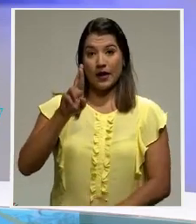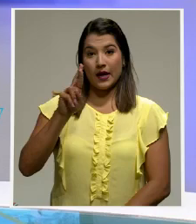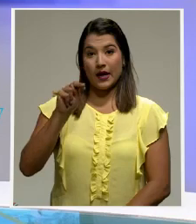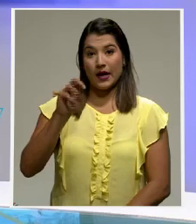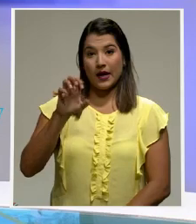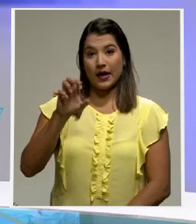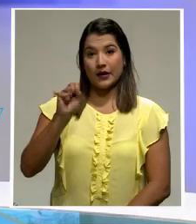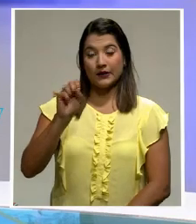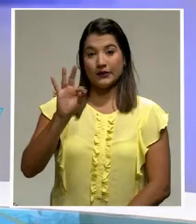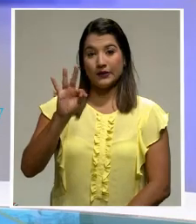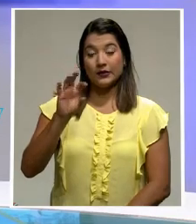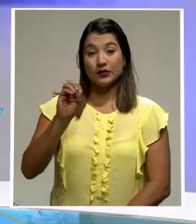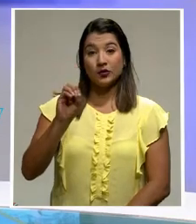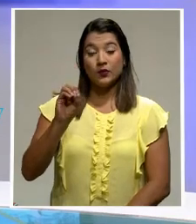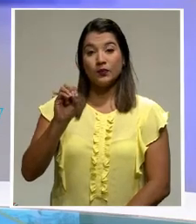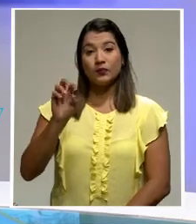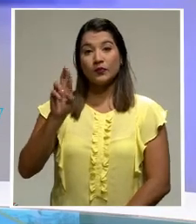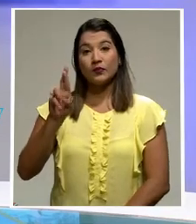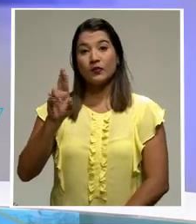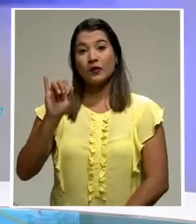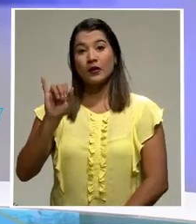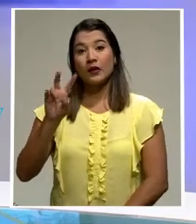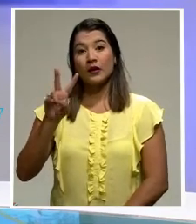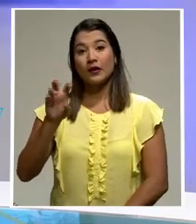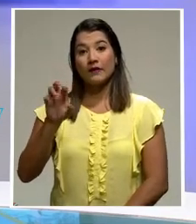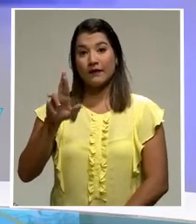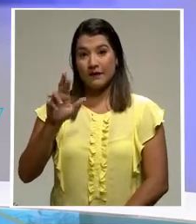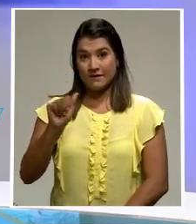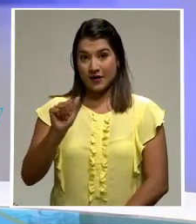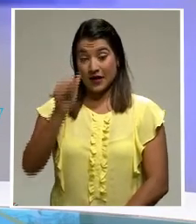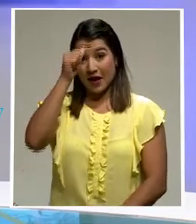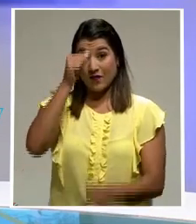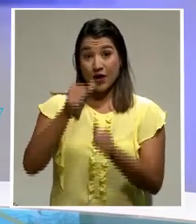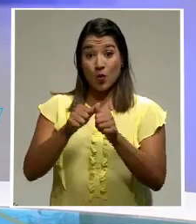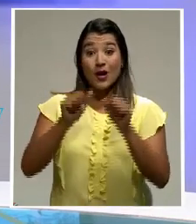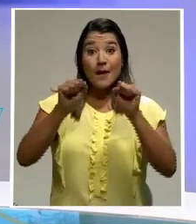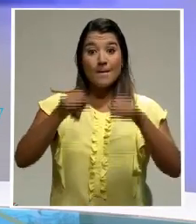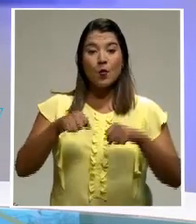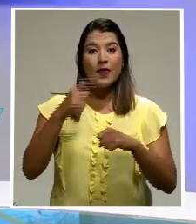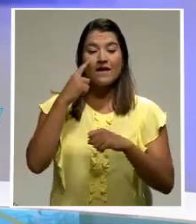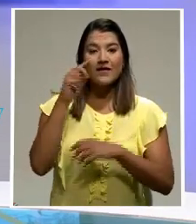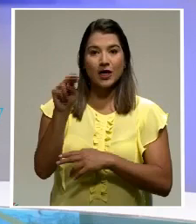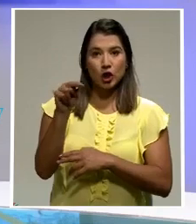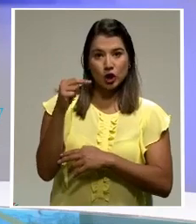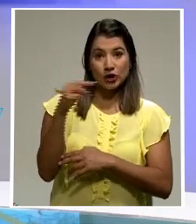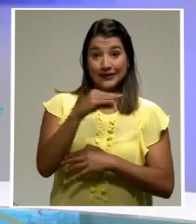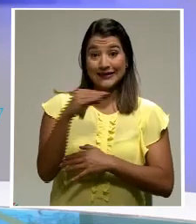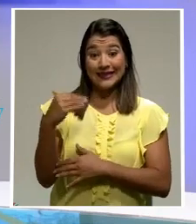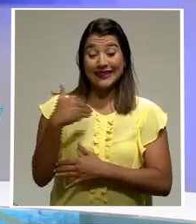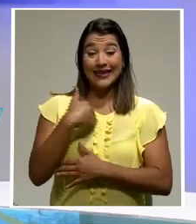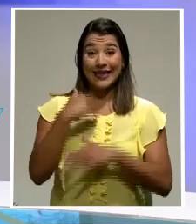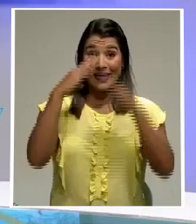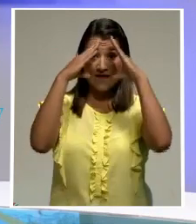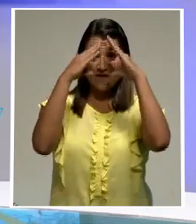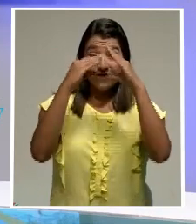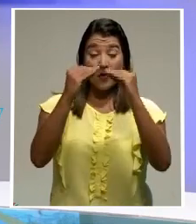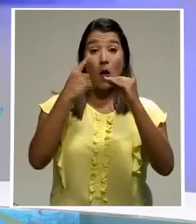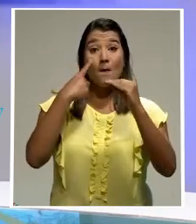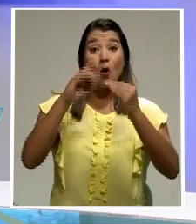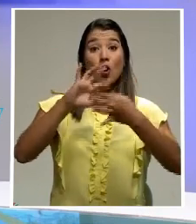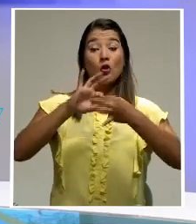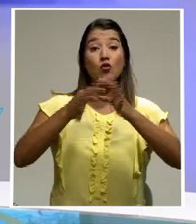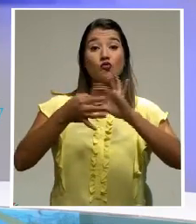Rivera. Recuerden que también pueden seguir estas noticias y tener información adicional a través de nuestras